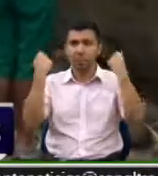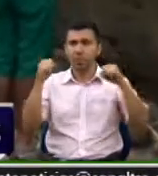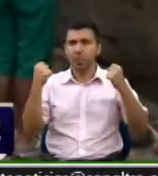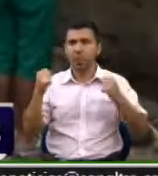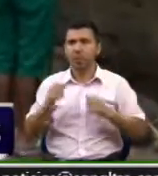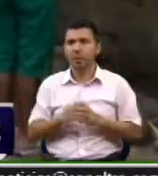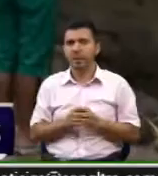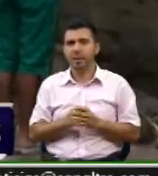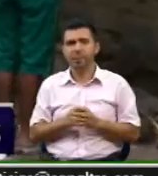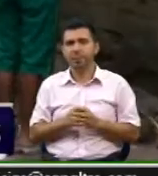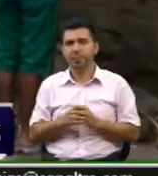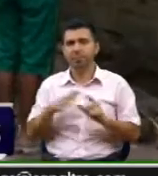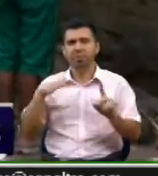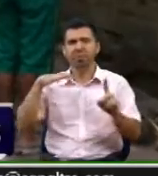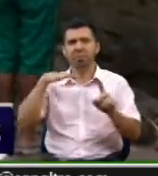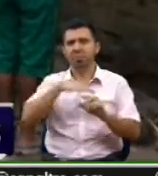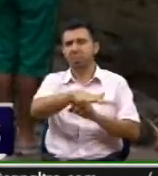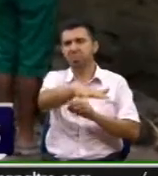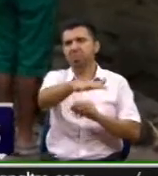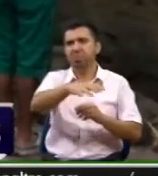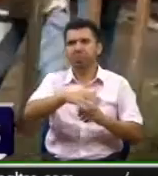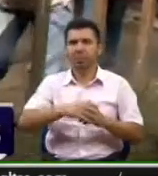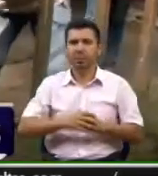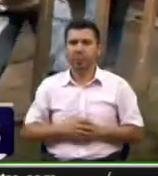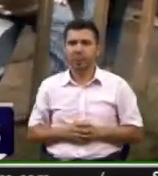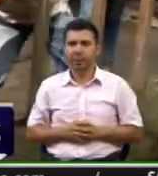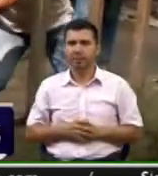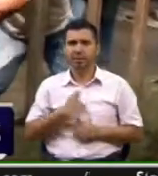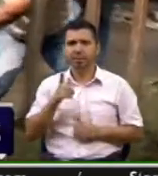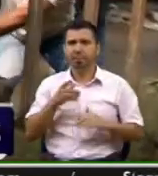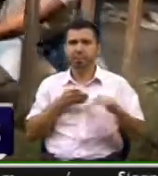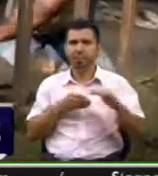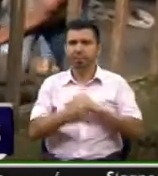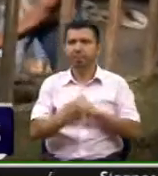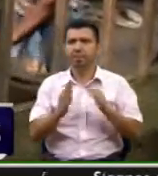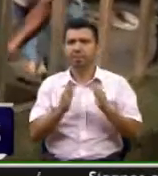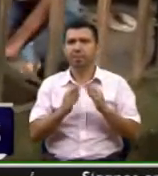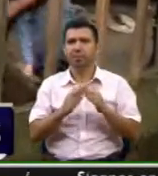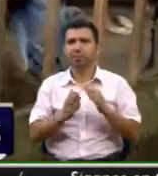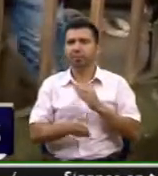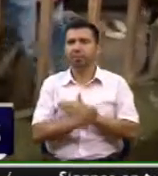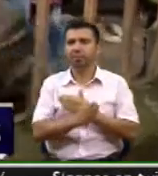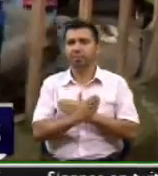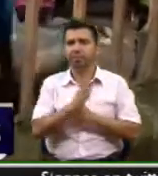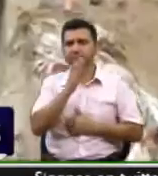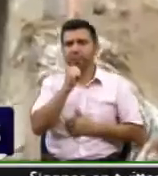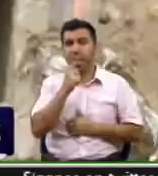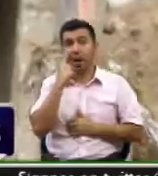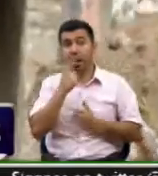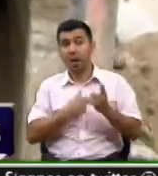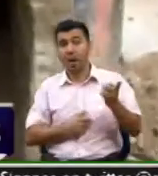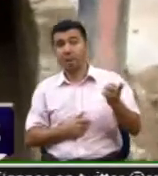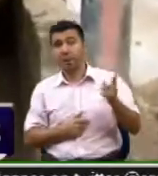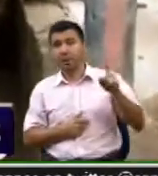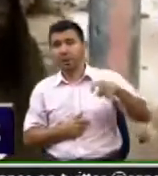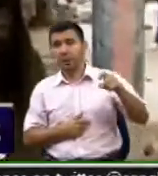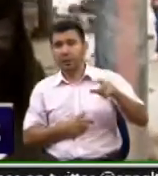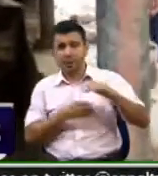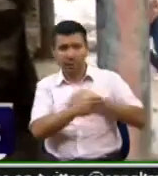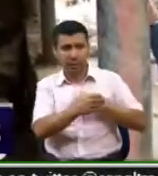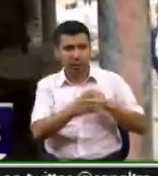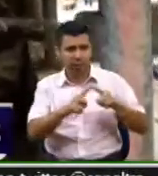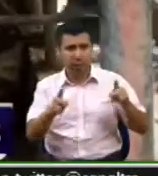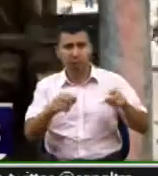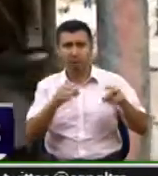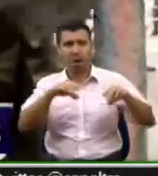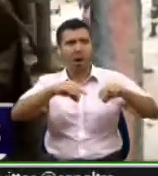Quedó destruido todo, no pueden entrar todavía a la casa porque está la mitad de arena. A la